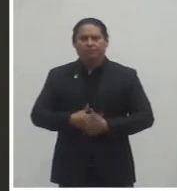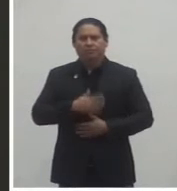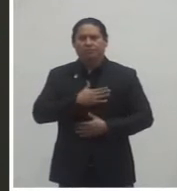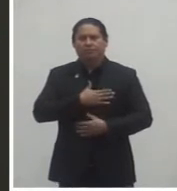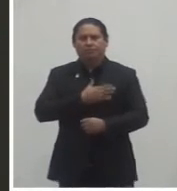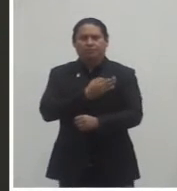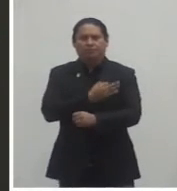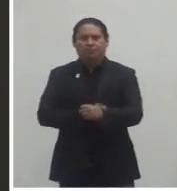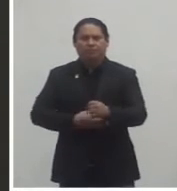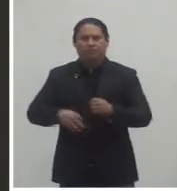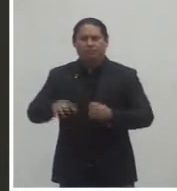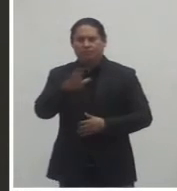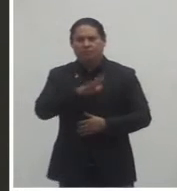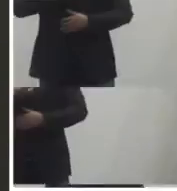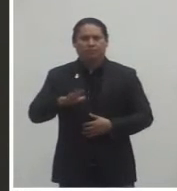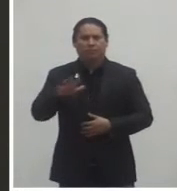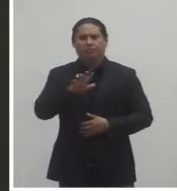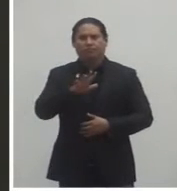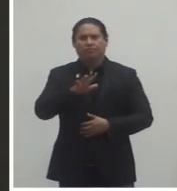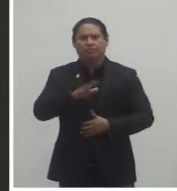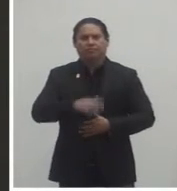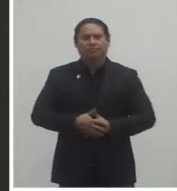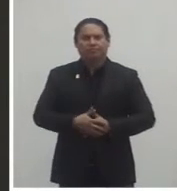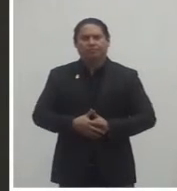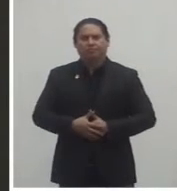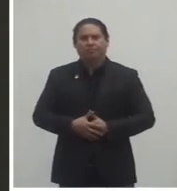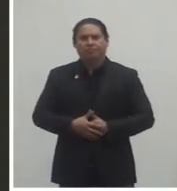buenas tardes para todas y para todos.